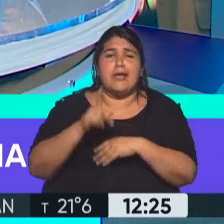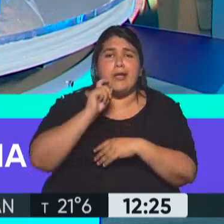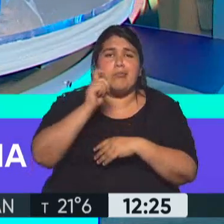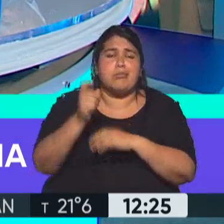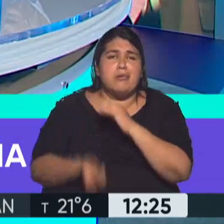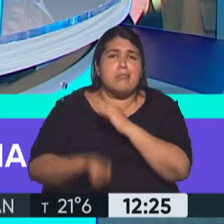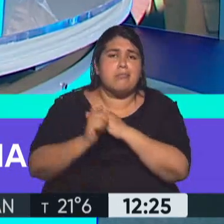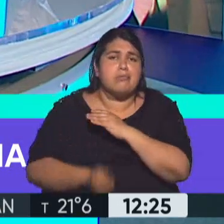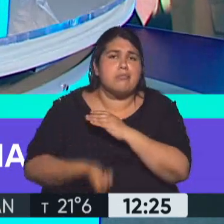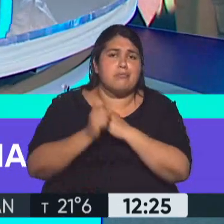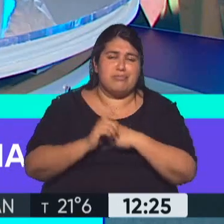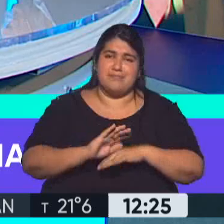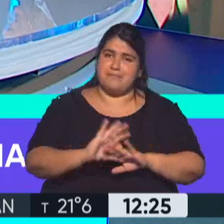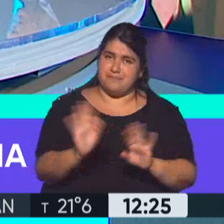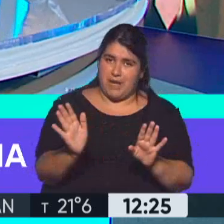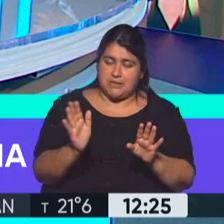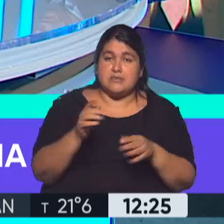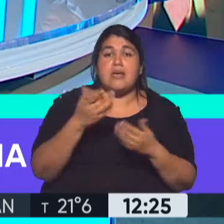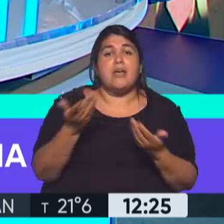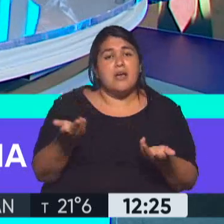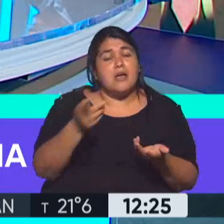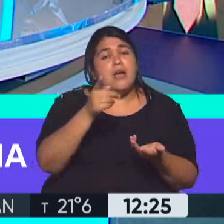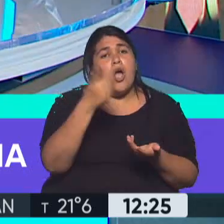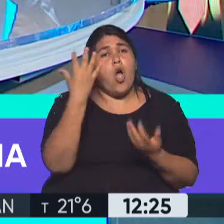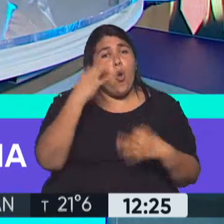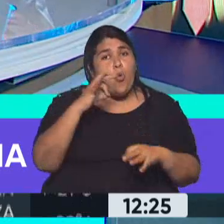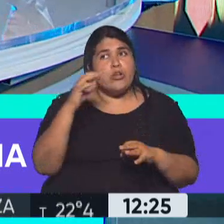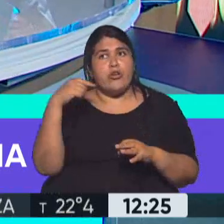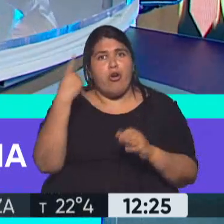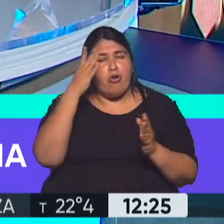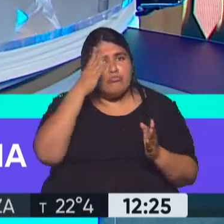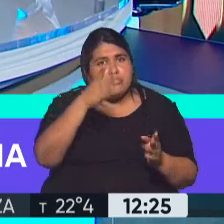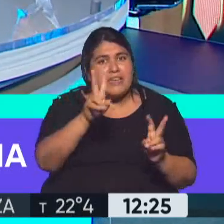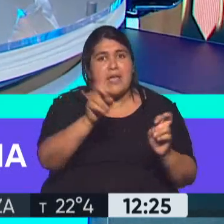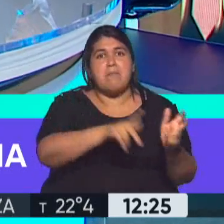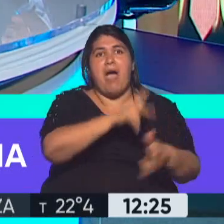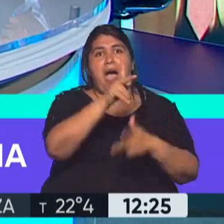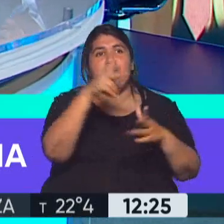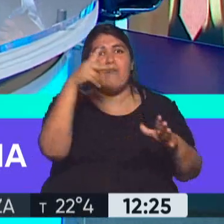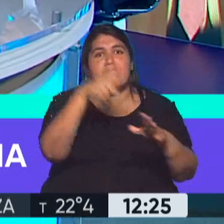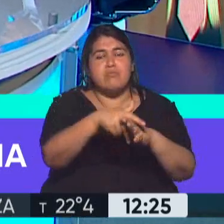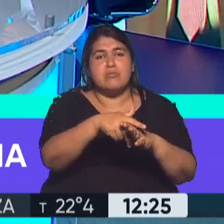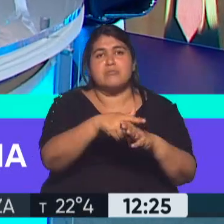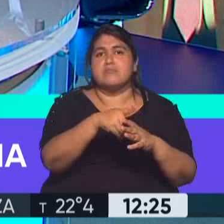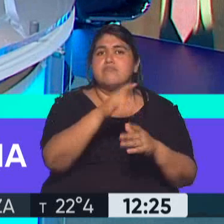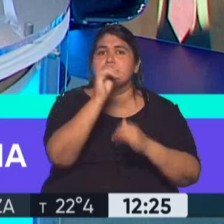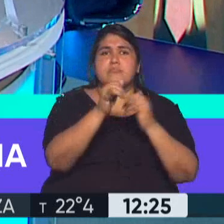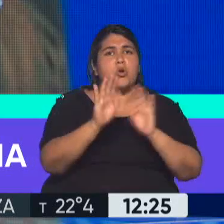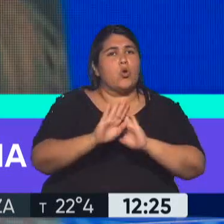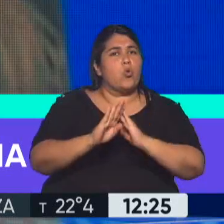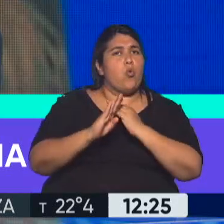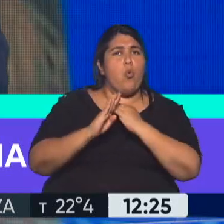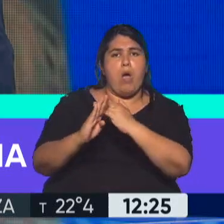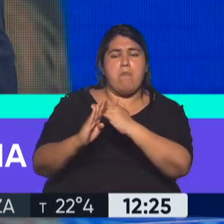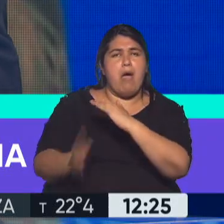indiscriminadas, que fue el primero, y yo no sé si no fue el único aplauso con el que se lo interrumpió, cuando dijo que nunca más